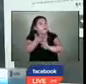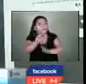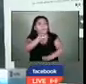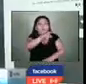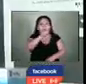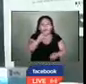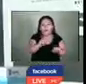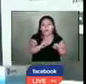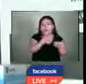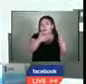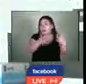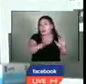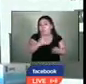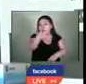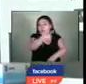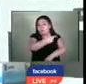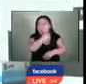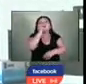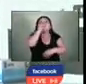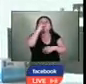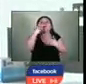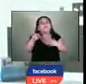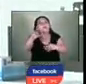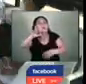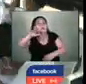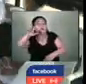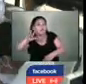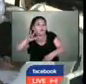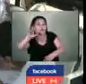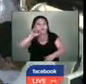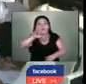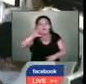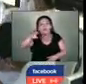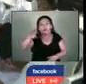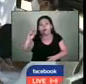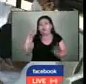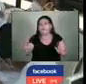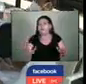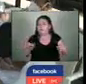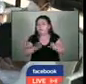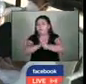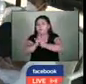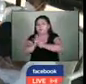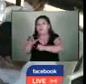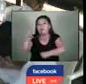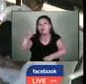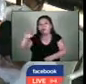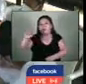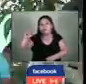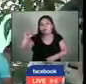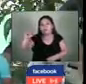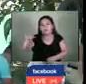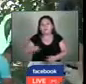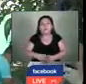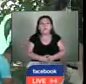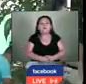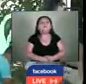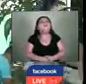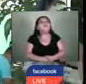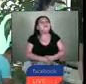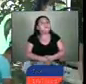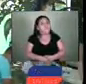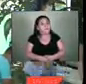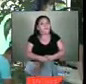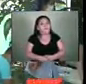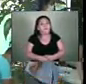300 a 750 las pruebas para la detección del COVID-19. Esto tras la detección de la variante Delta del virus en territorio salvadoreño. Precisamente hoy